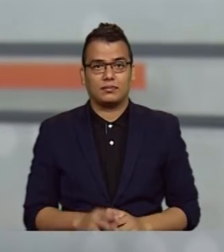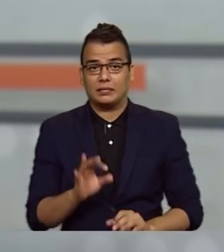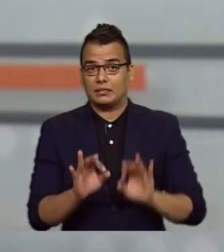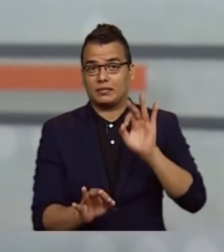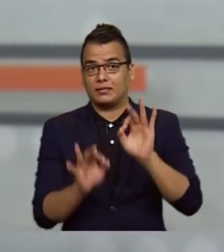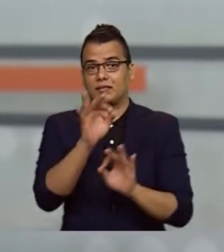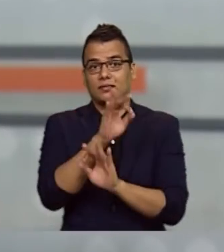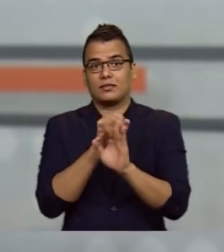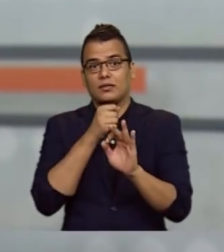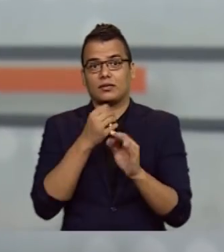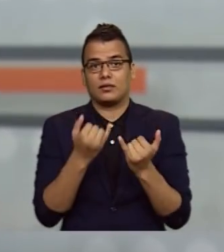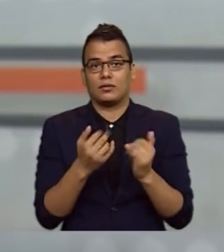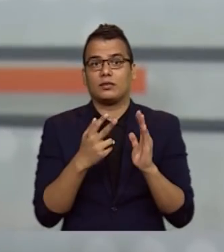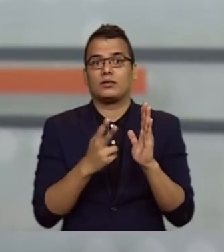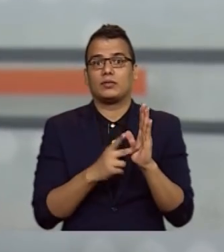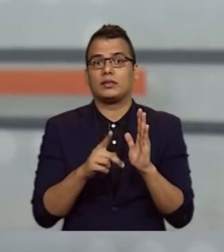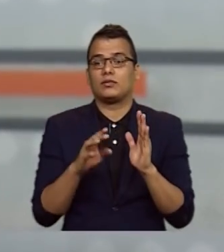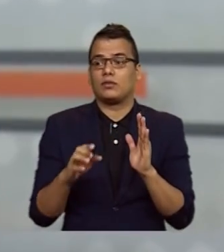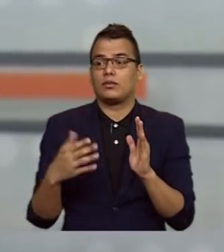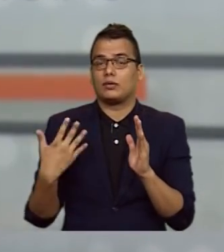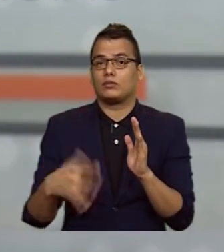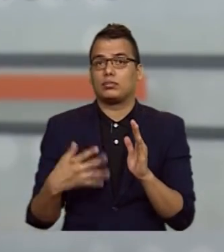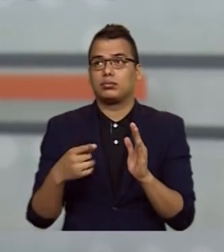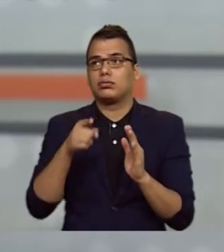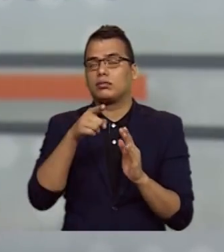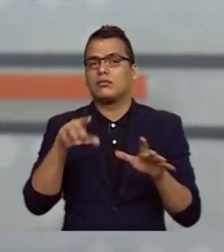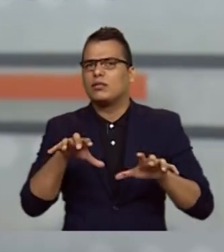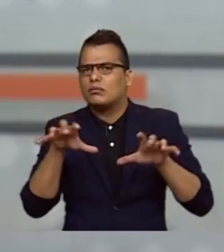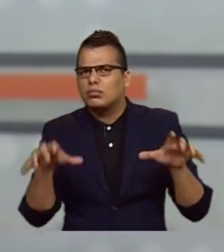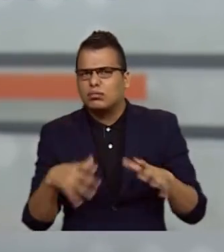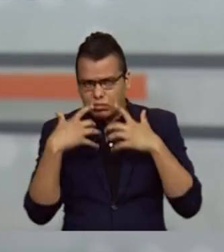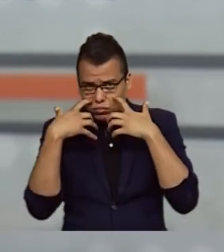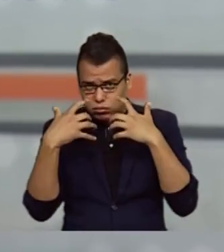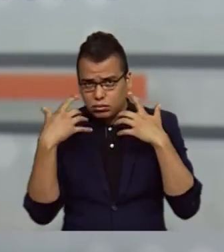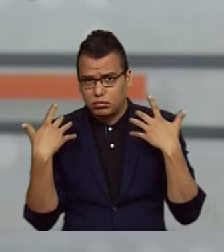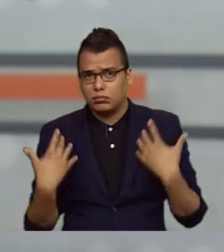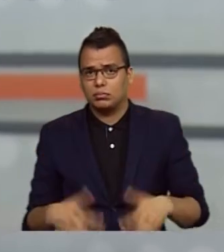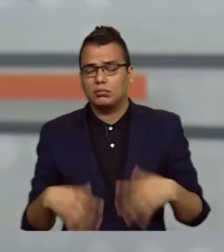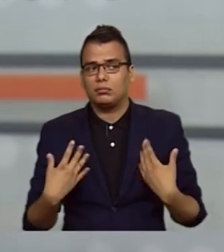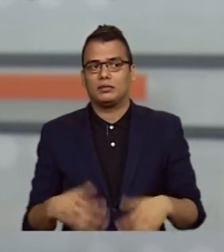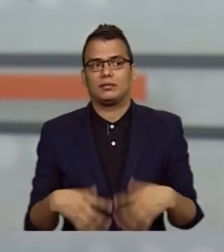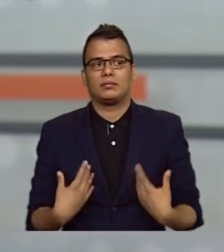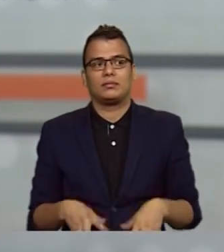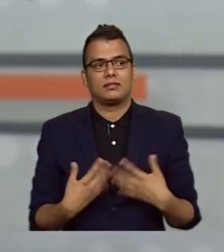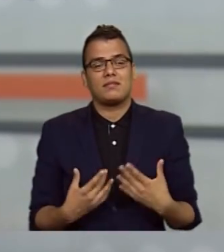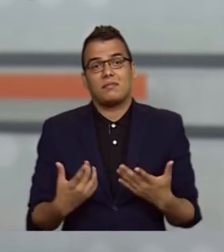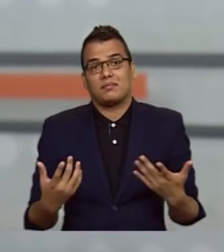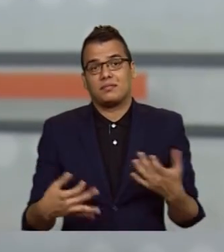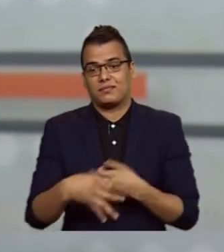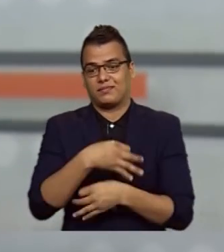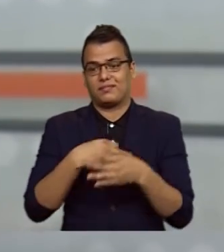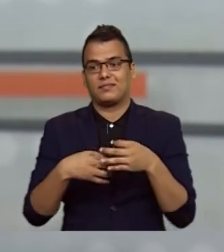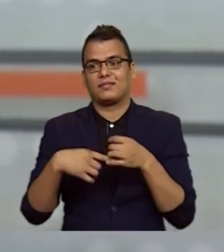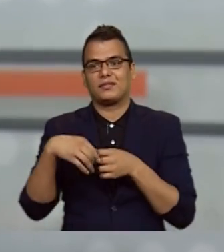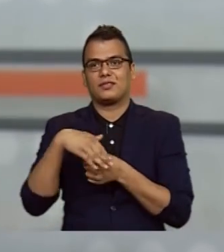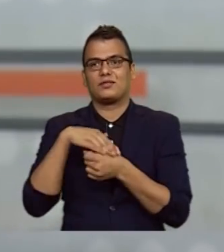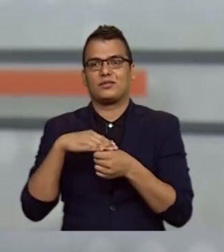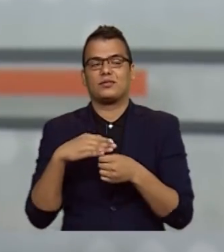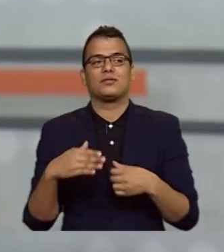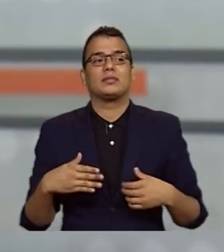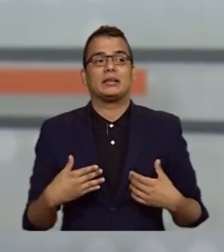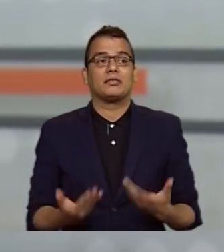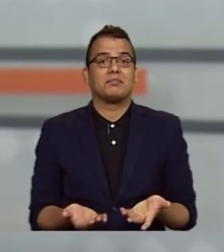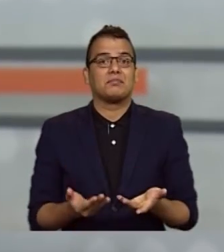con Noticias vivió este año desde adentro tres de los eventos más importantes de la Feria de Cali, involucrándose con sus periodistas. ¿Y cómo les